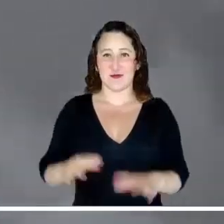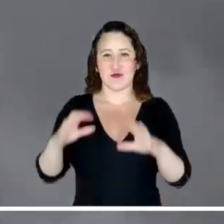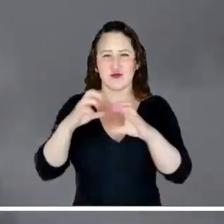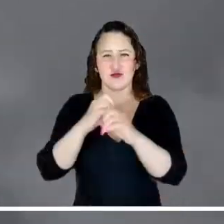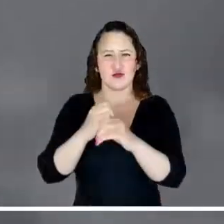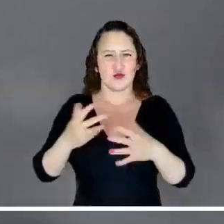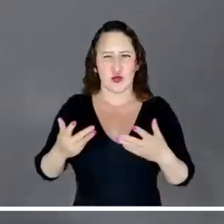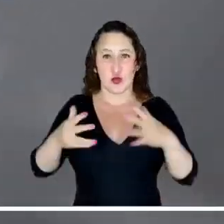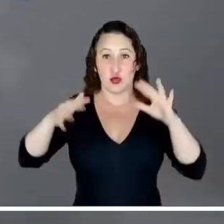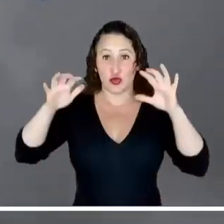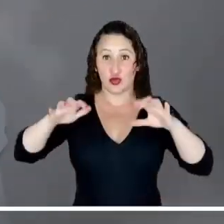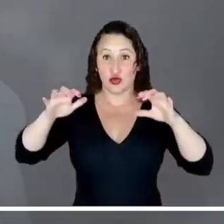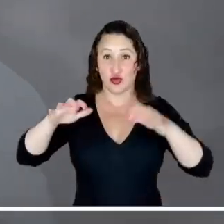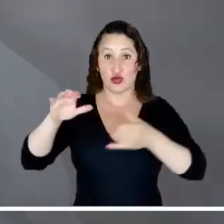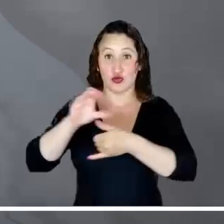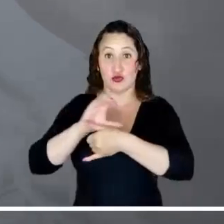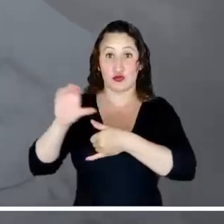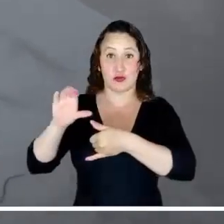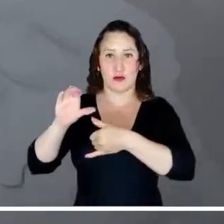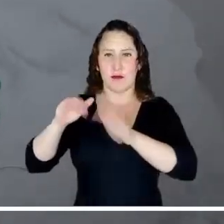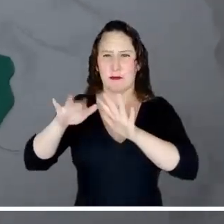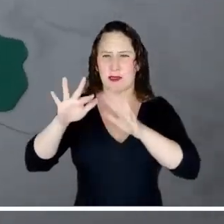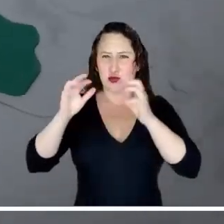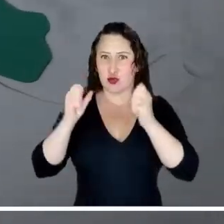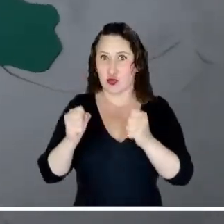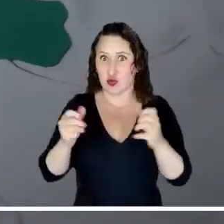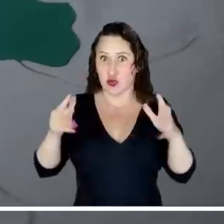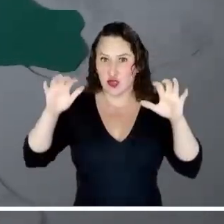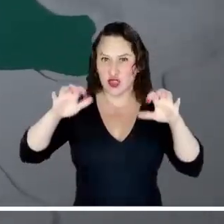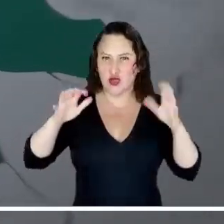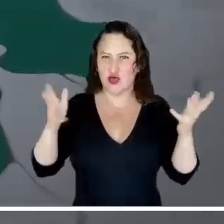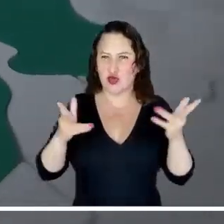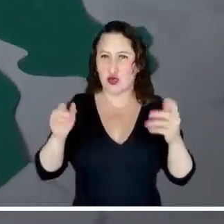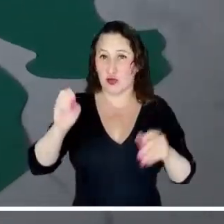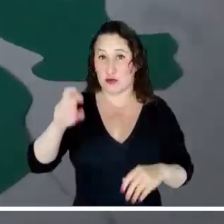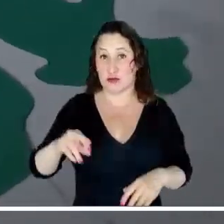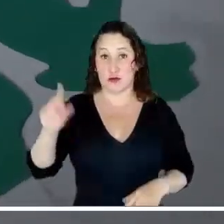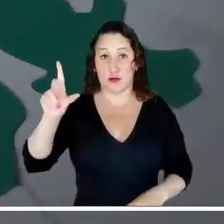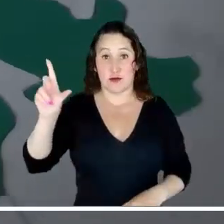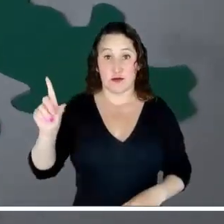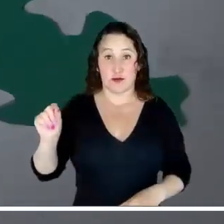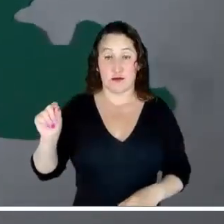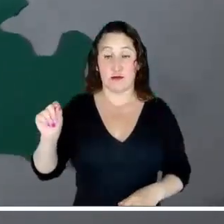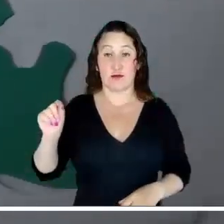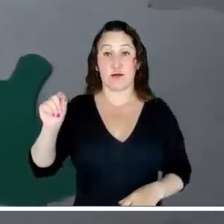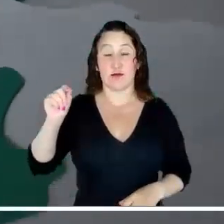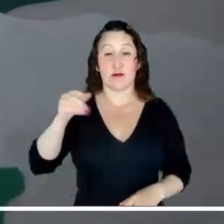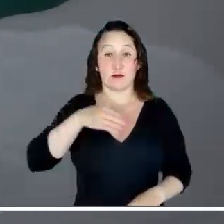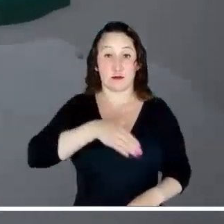Las precipitaciones más importantes se prevén en el sur de Cesar, Bolívar, Sucre y Córdoba.